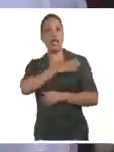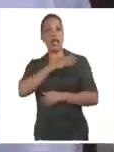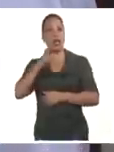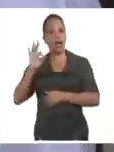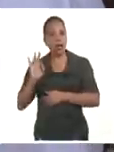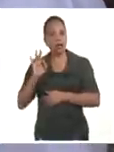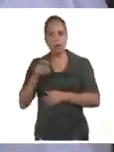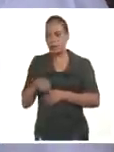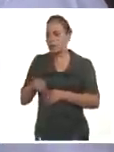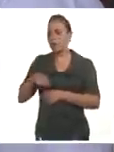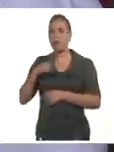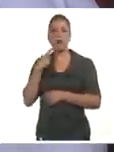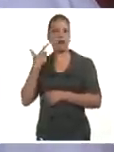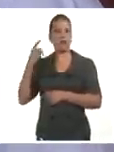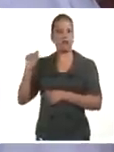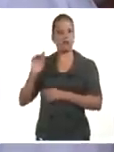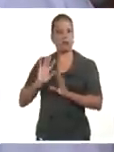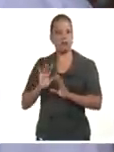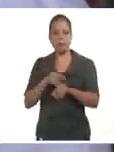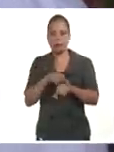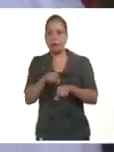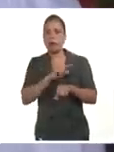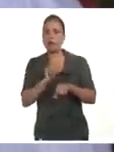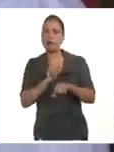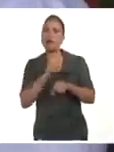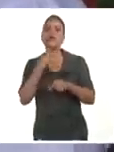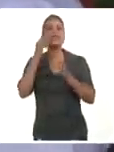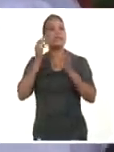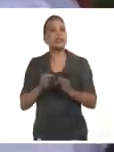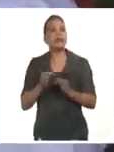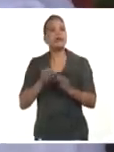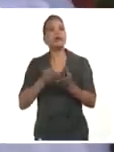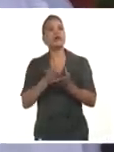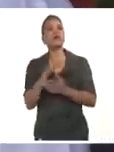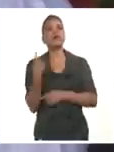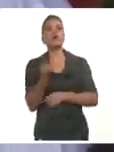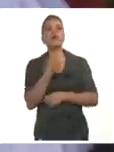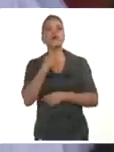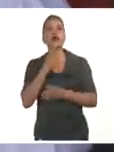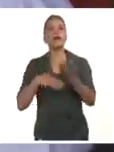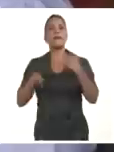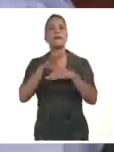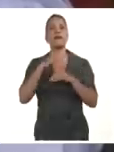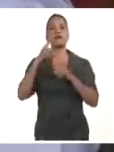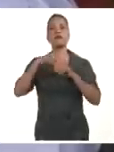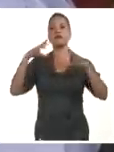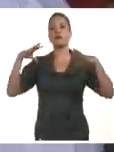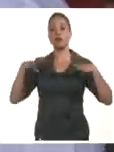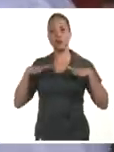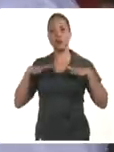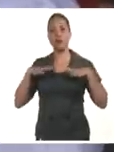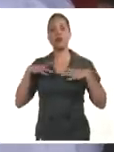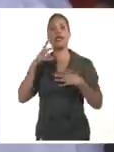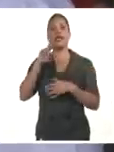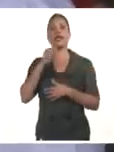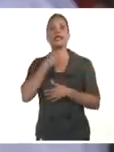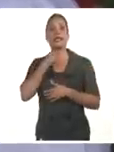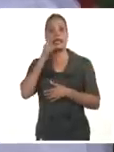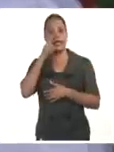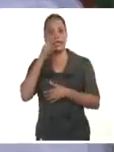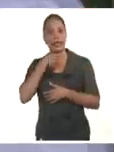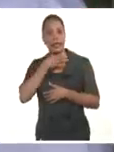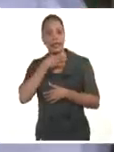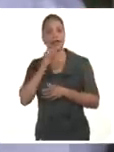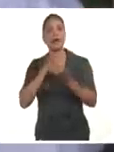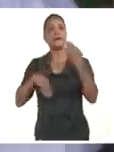acaba de salir del lugar también, estuvo siempre de manera permanente el ministro del Turismo, incluso el René, el ministro de la Construcción, ha estado de